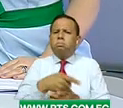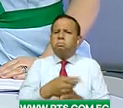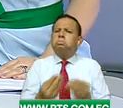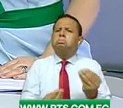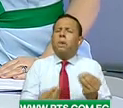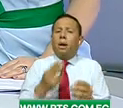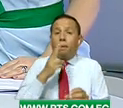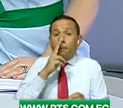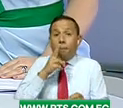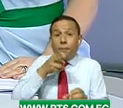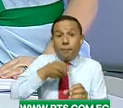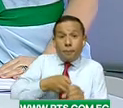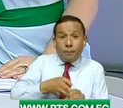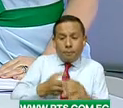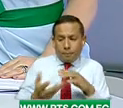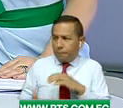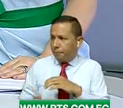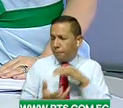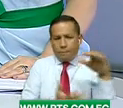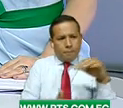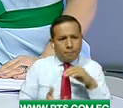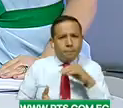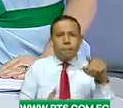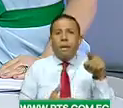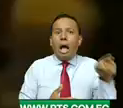de droga vía marítima. Escuchemos.